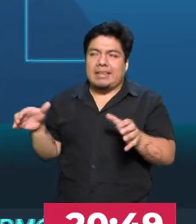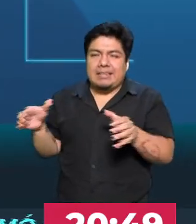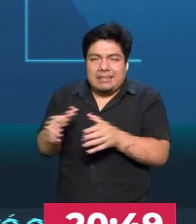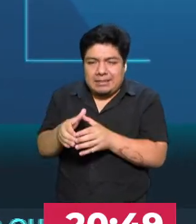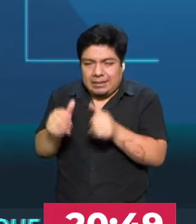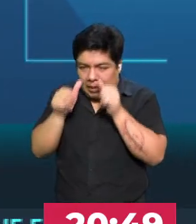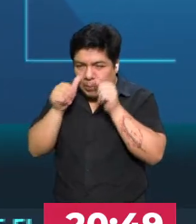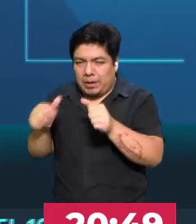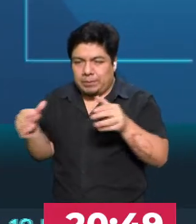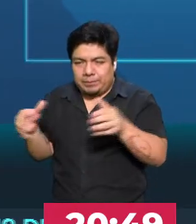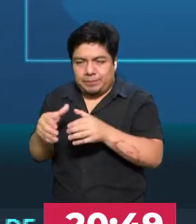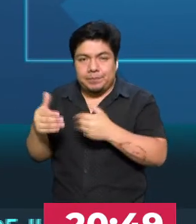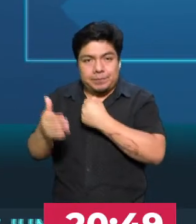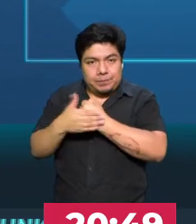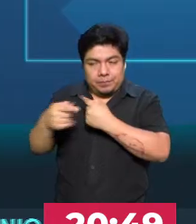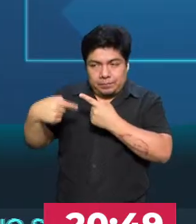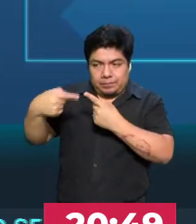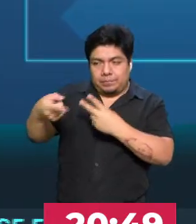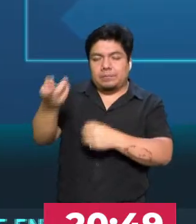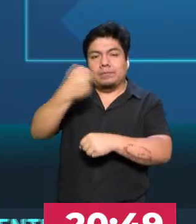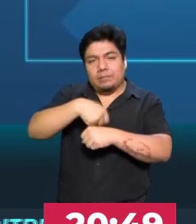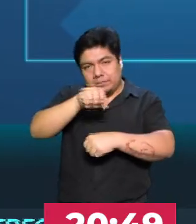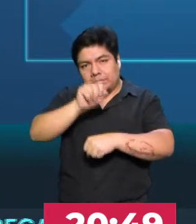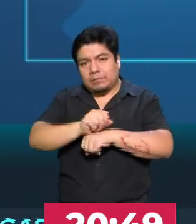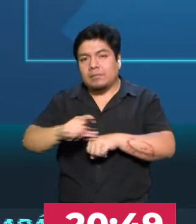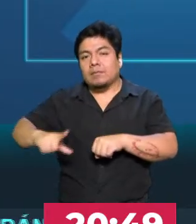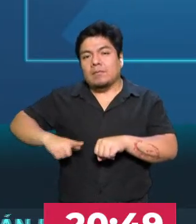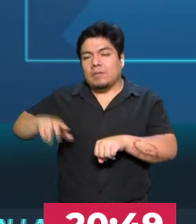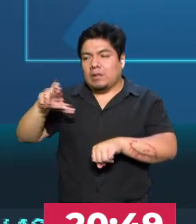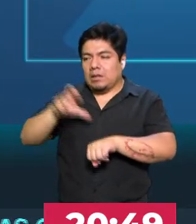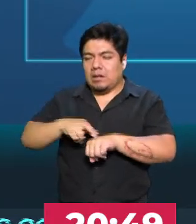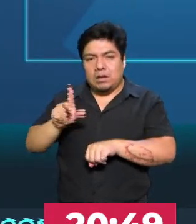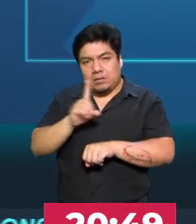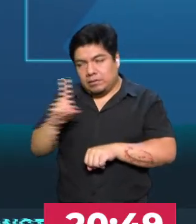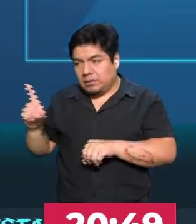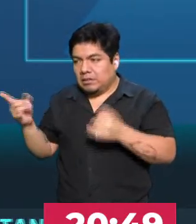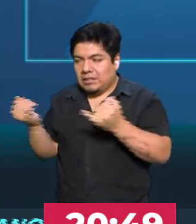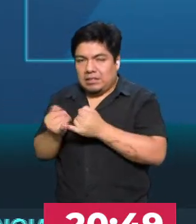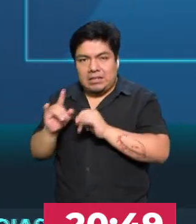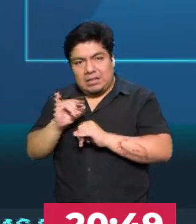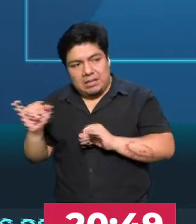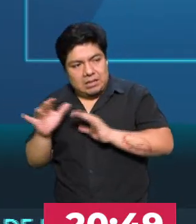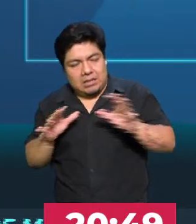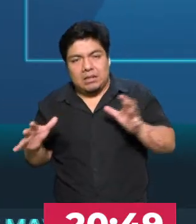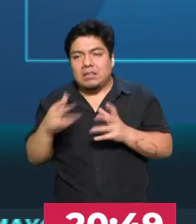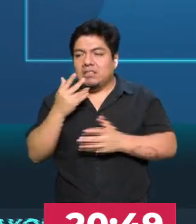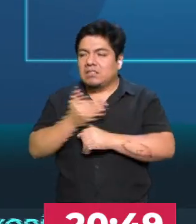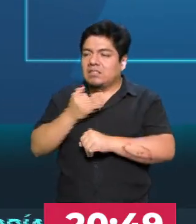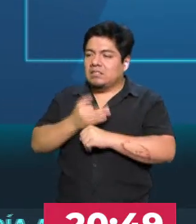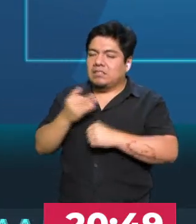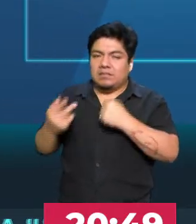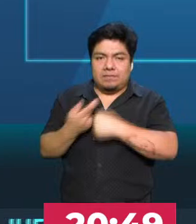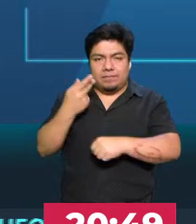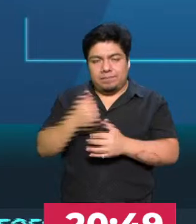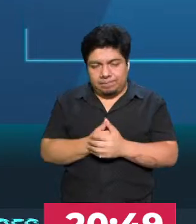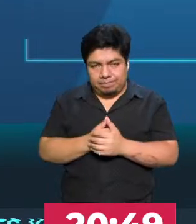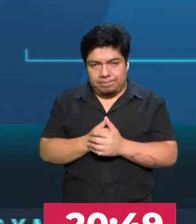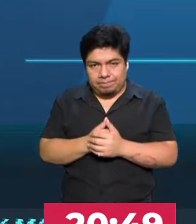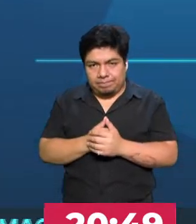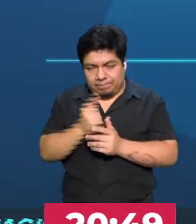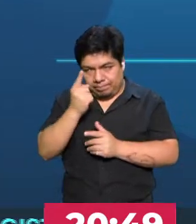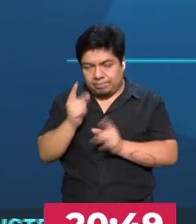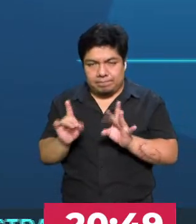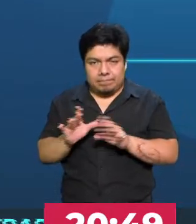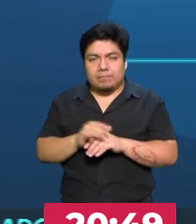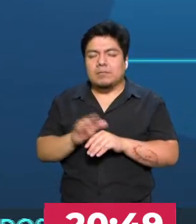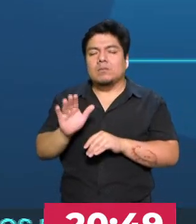de atención que en las próximas semanas tendrán otros gobernadores de oposición, derivado de lo que está pasando ahorita en Los Ángeles. Claro,